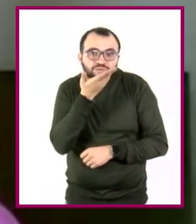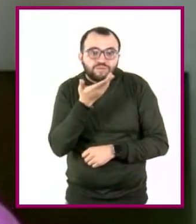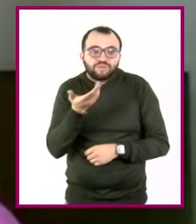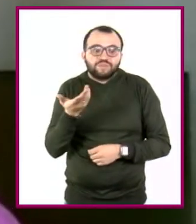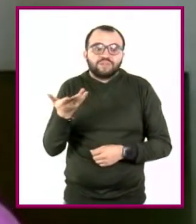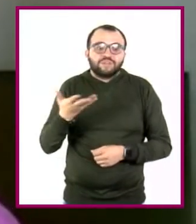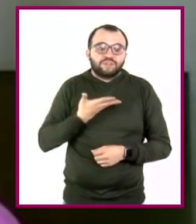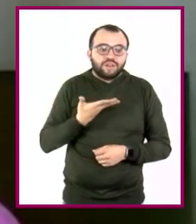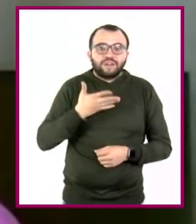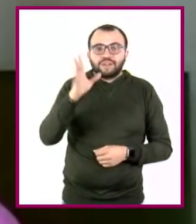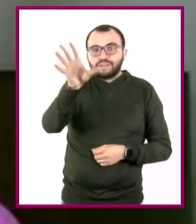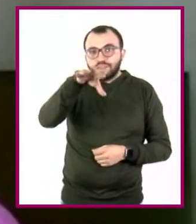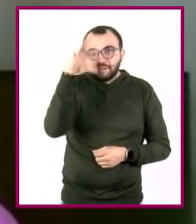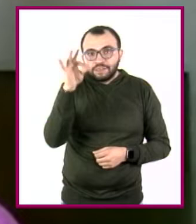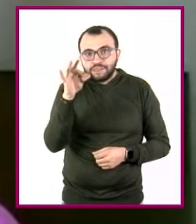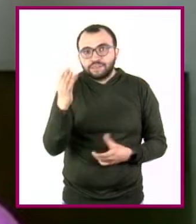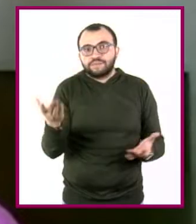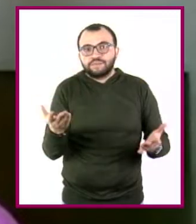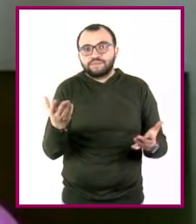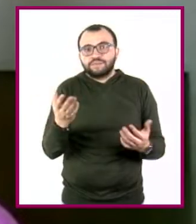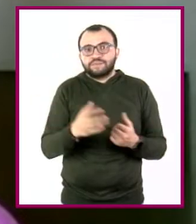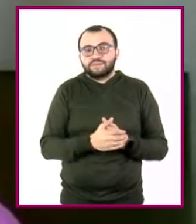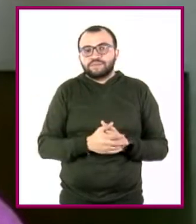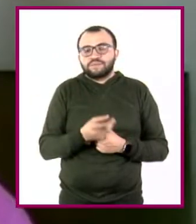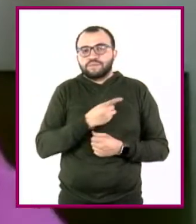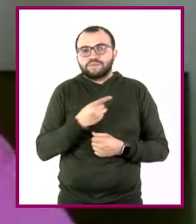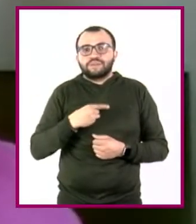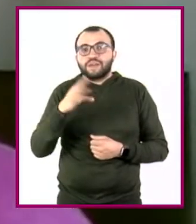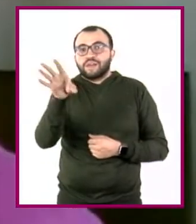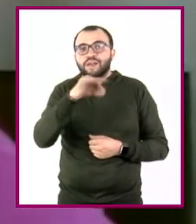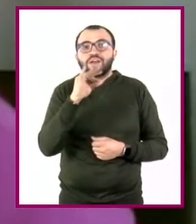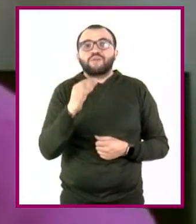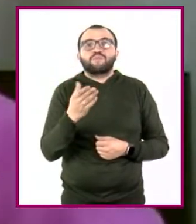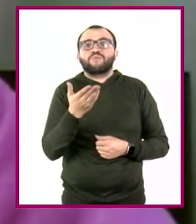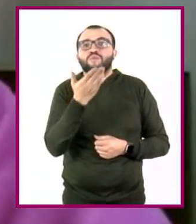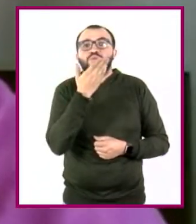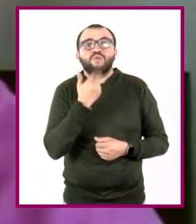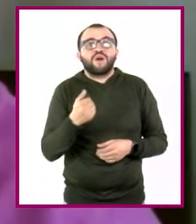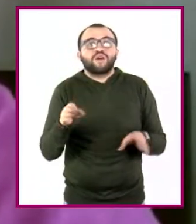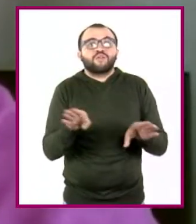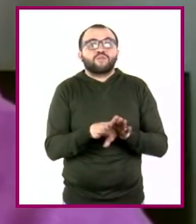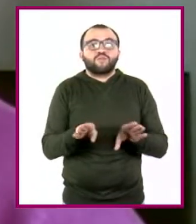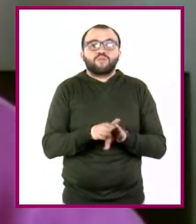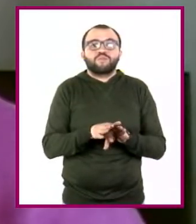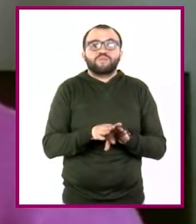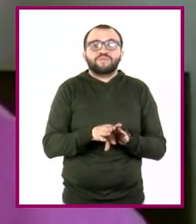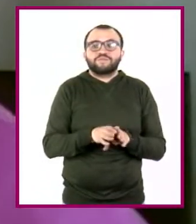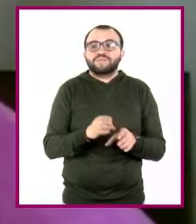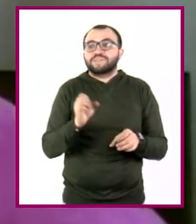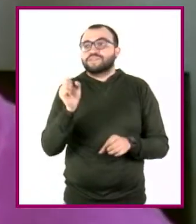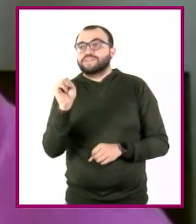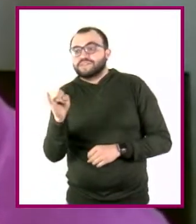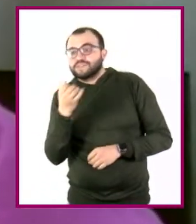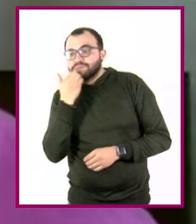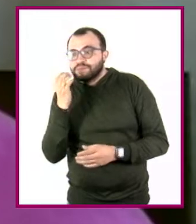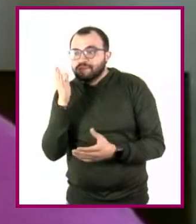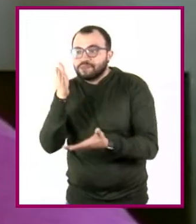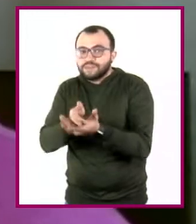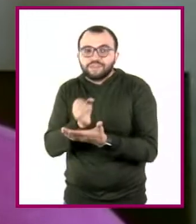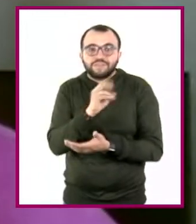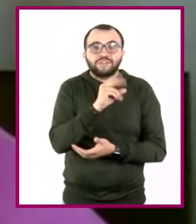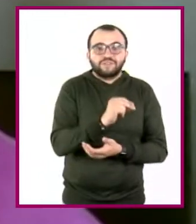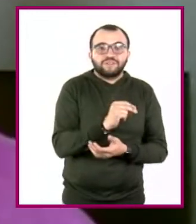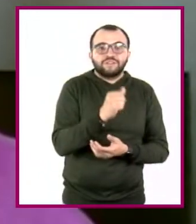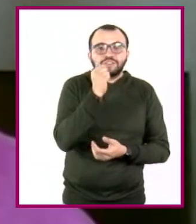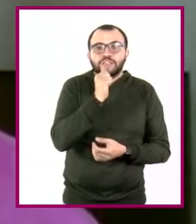elegir y hay que elegir por el hecho de que no hay suficiente capacidad de sustento para los estudios de los chicos, se privilegia la